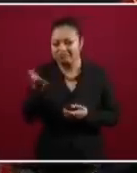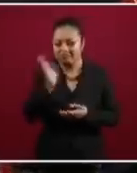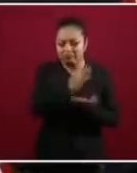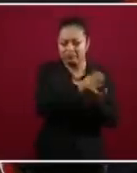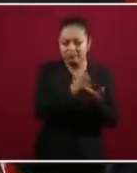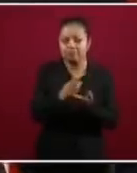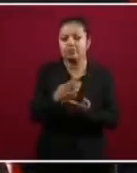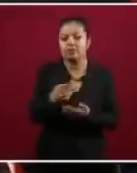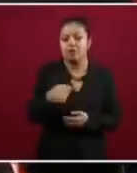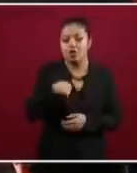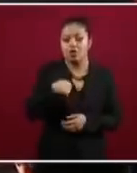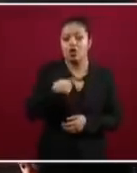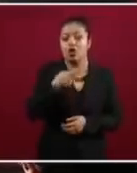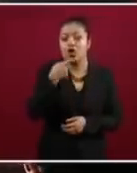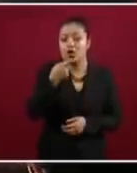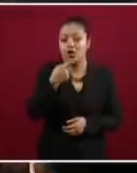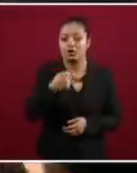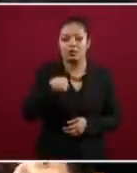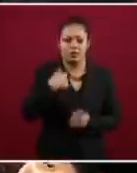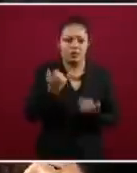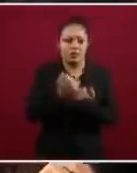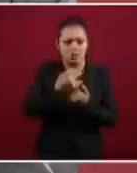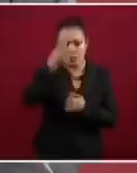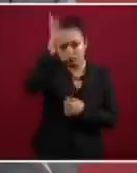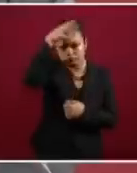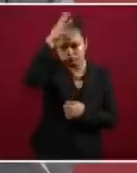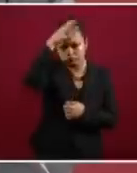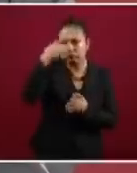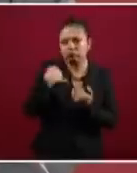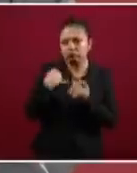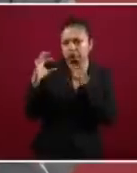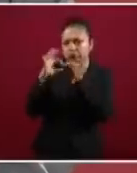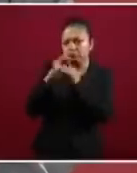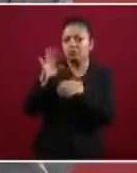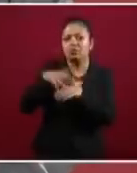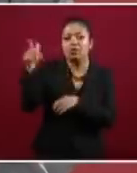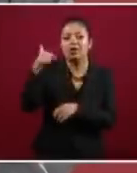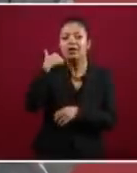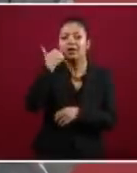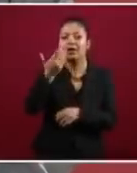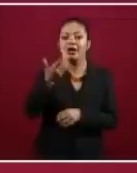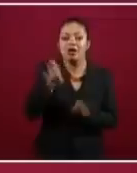porque estaba planteando que aumentaran los salarios en México.